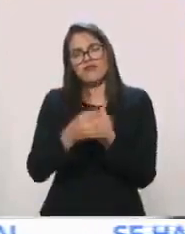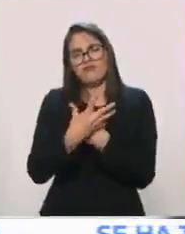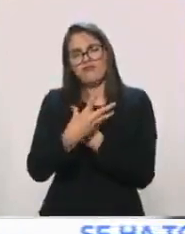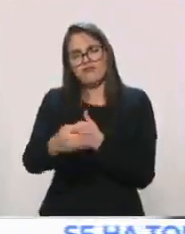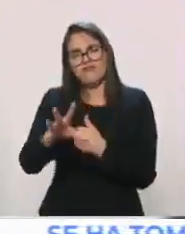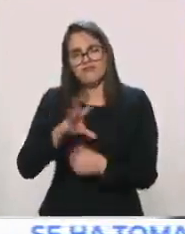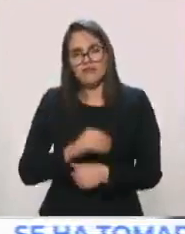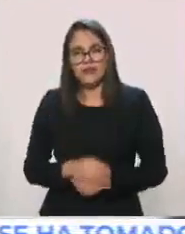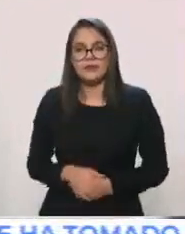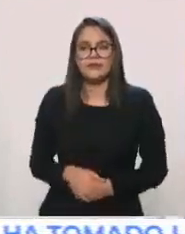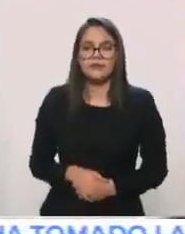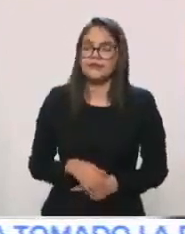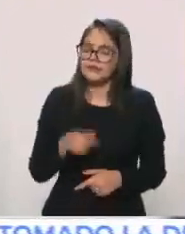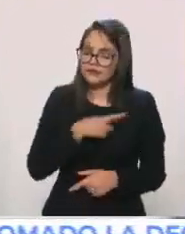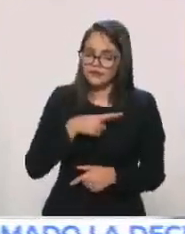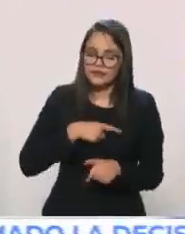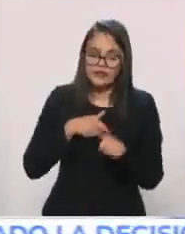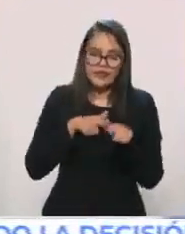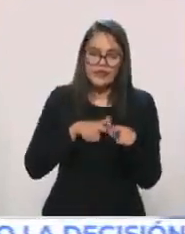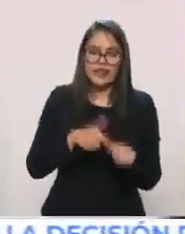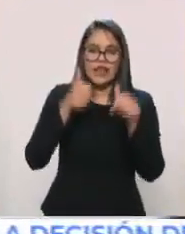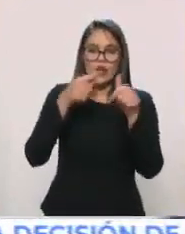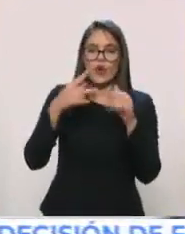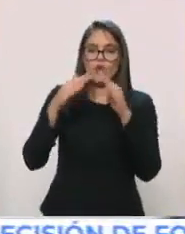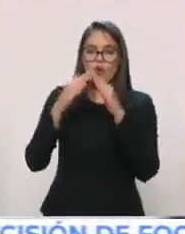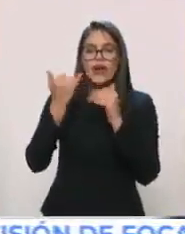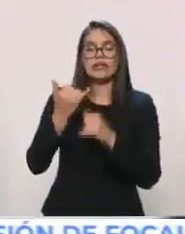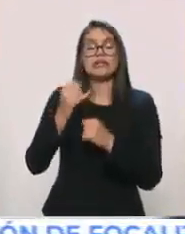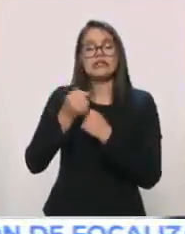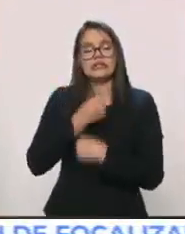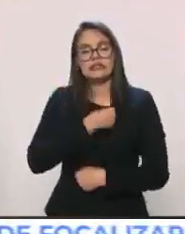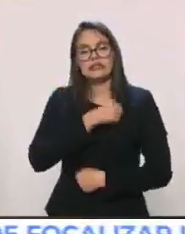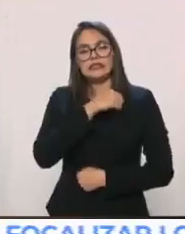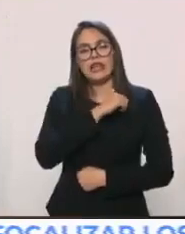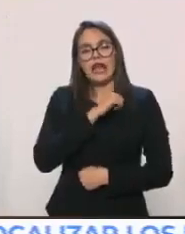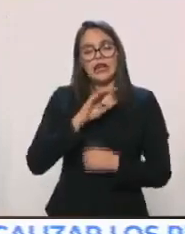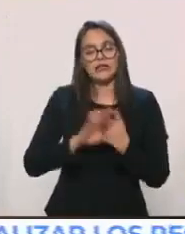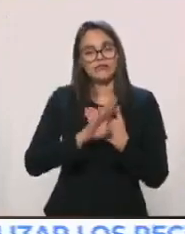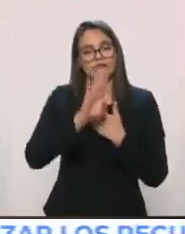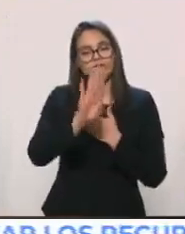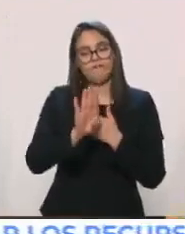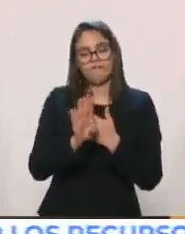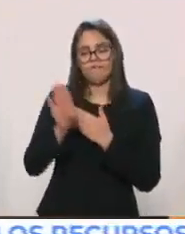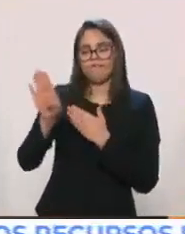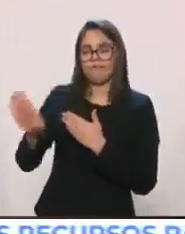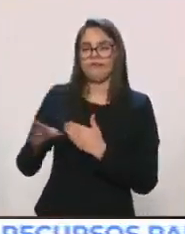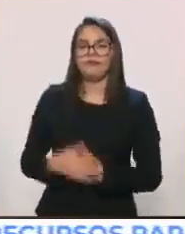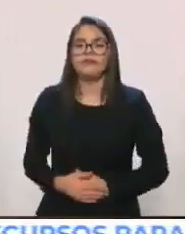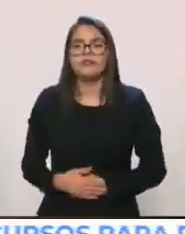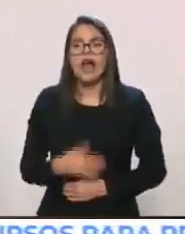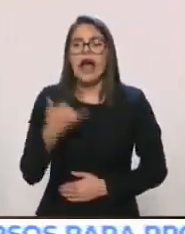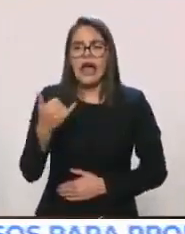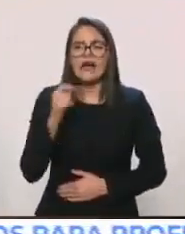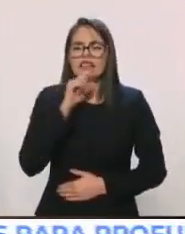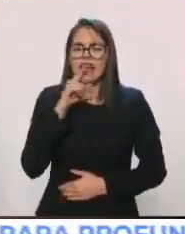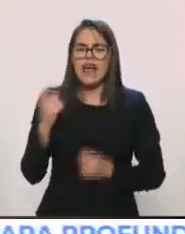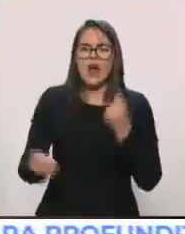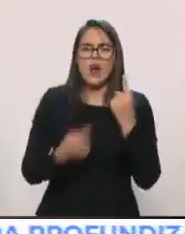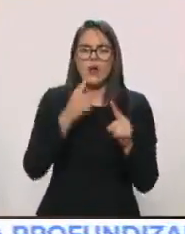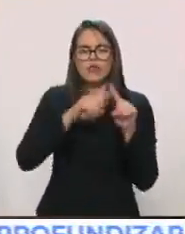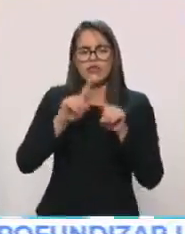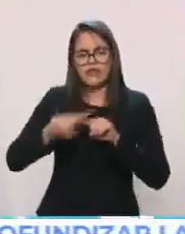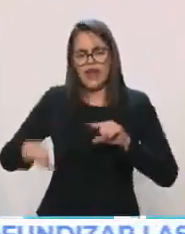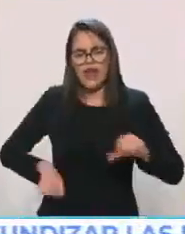para seguir la sana distancia y quédate en casa, e incluso algunas actividades de recreación transmitidas en Facebook